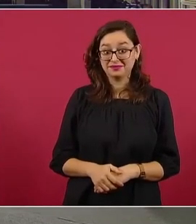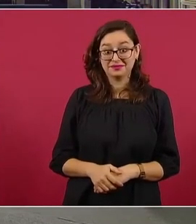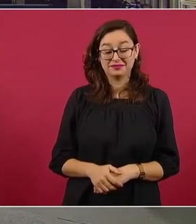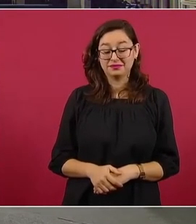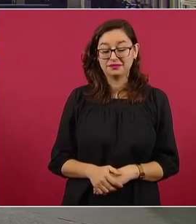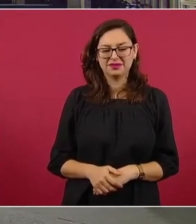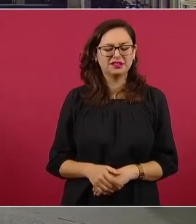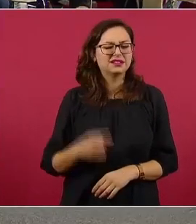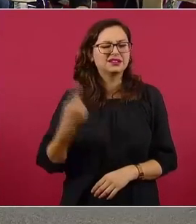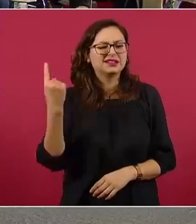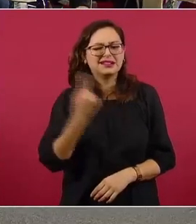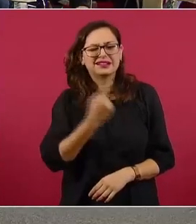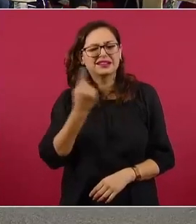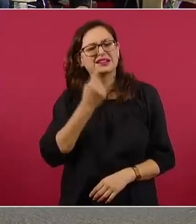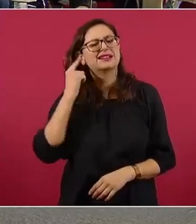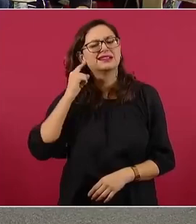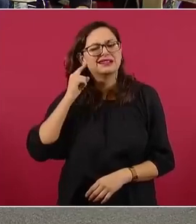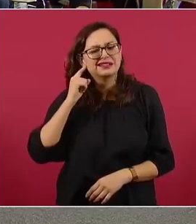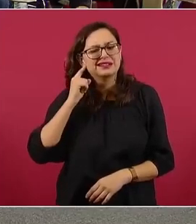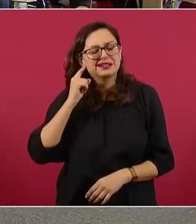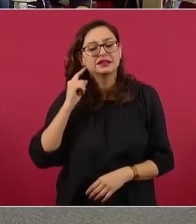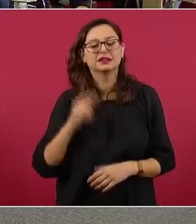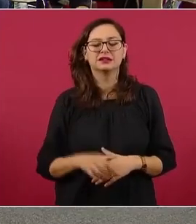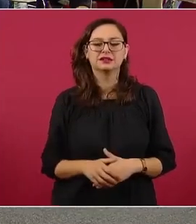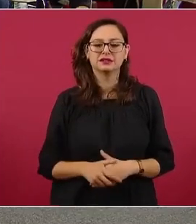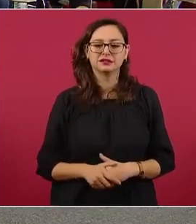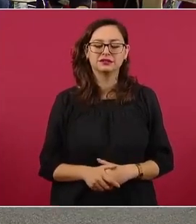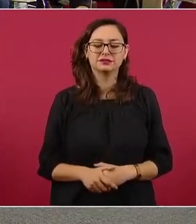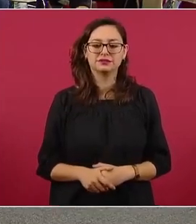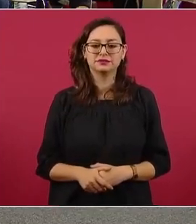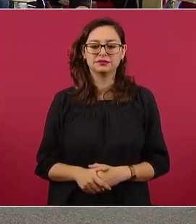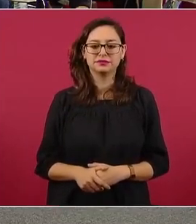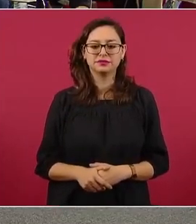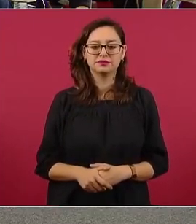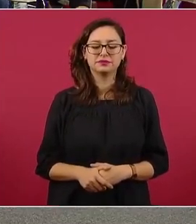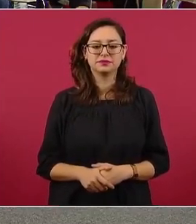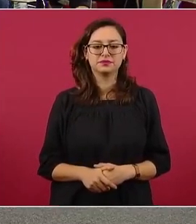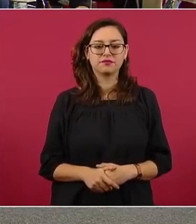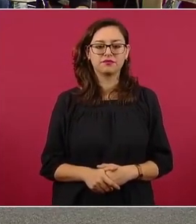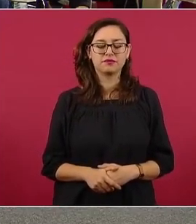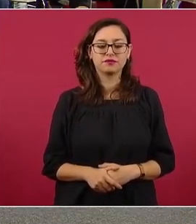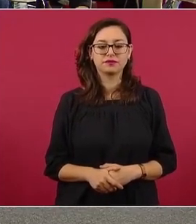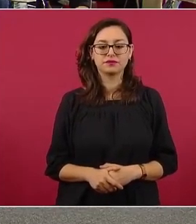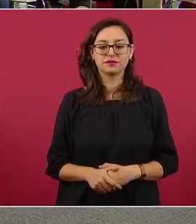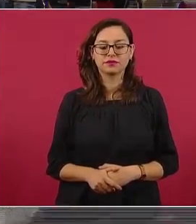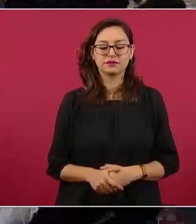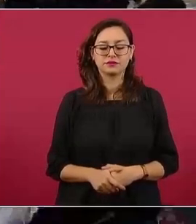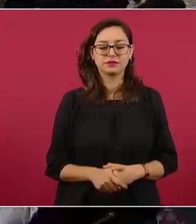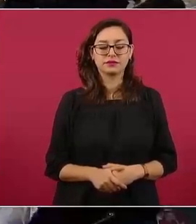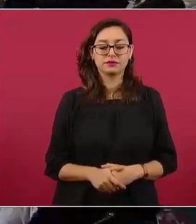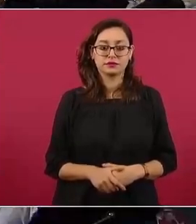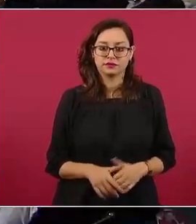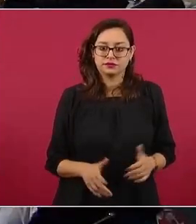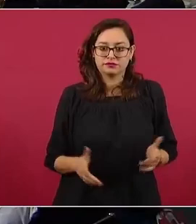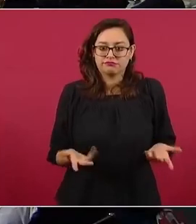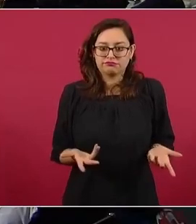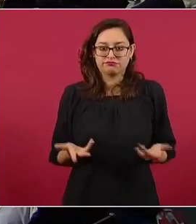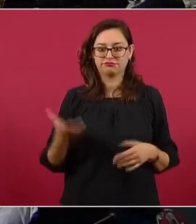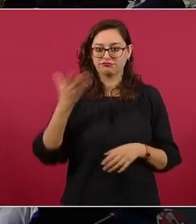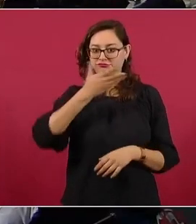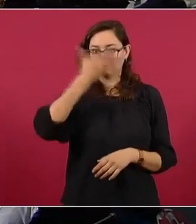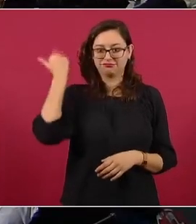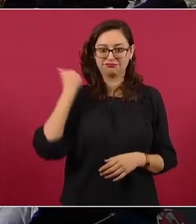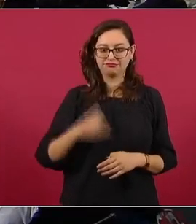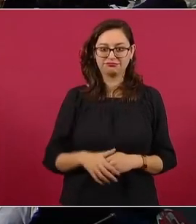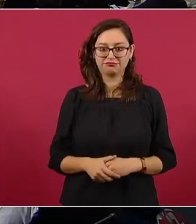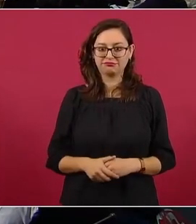¿La qué? La fiscalía está siendo efectiva en este caso. ¿Usted está percibiendo? Bueno, es muy, no sé todavía, ¿no? Hay que